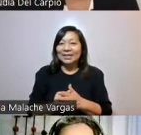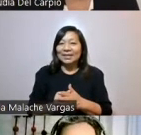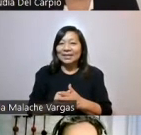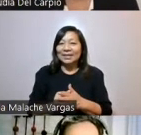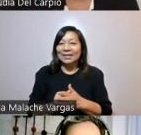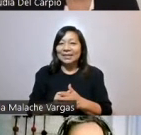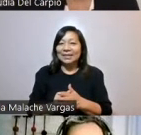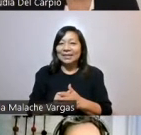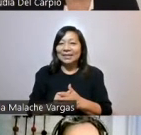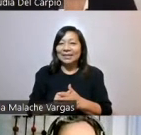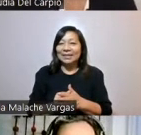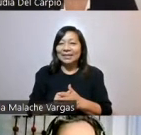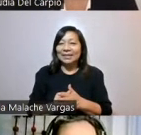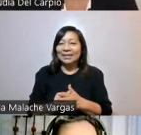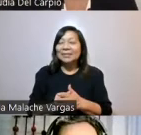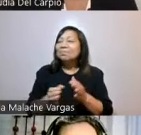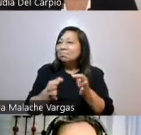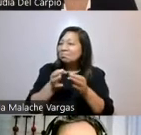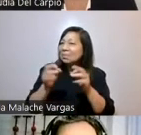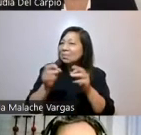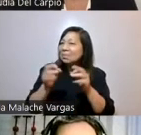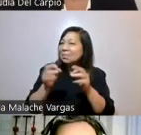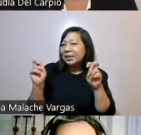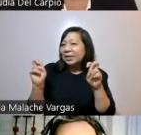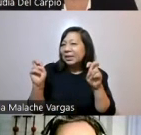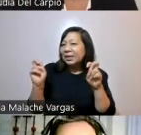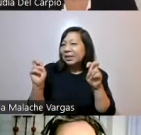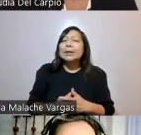acumularlas, ¿no? En algunos temas, pero vamos por acá.